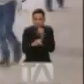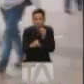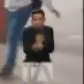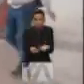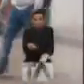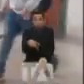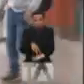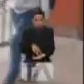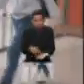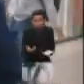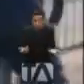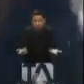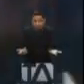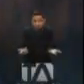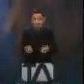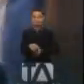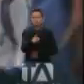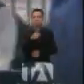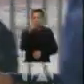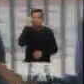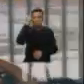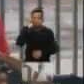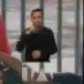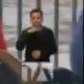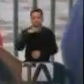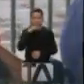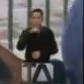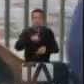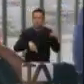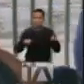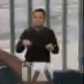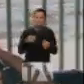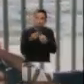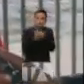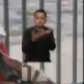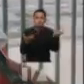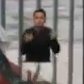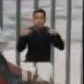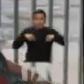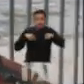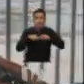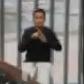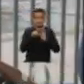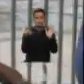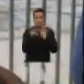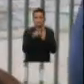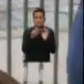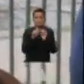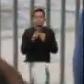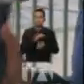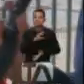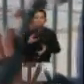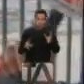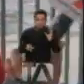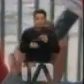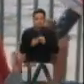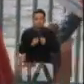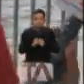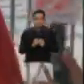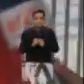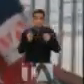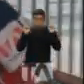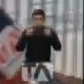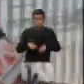¿a quién se lo digo? Efectivamente, ese es uno de los llamados que hacemos desde la empresa de transporte de pasajeros. Podemos acudir